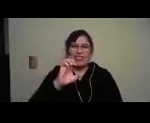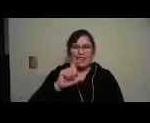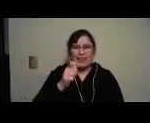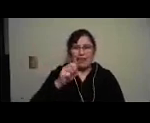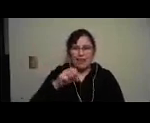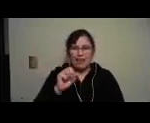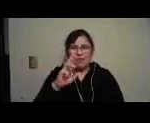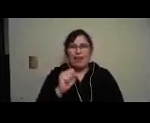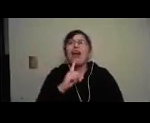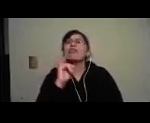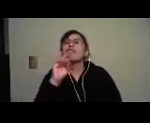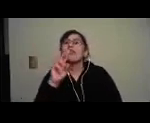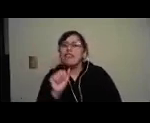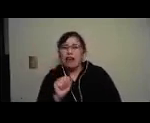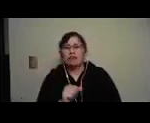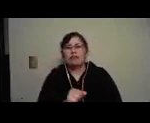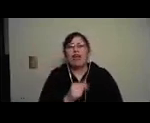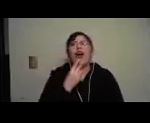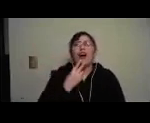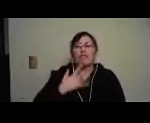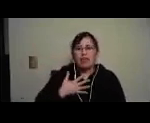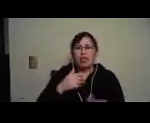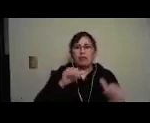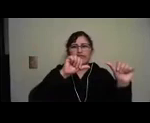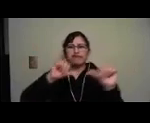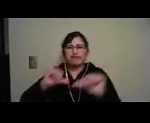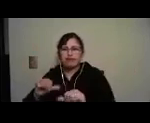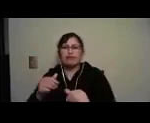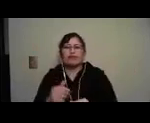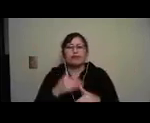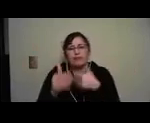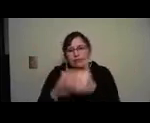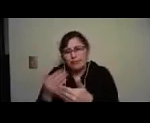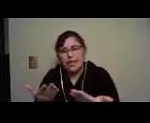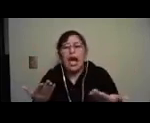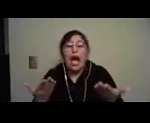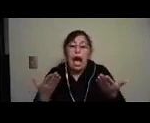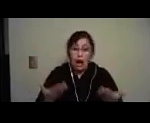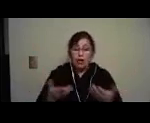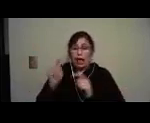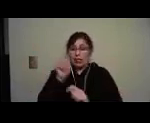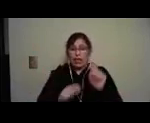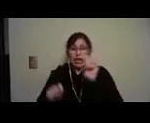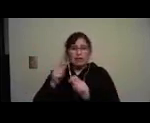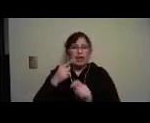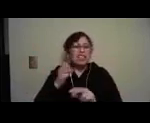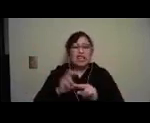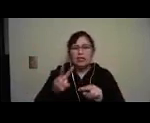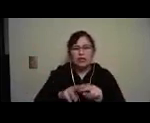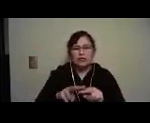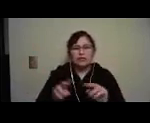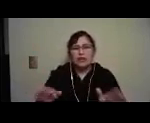presente. Entonces la estimulación cognitiva lo que va a hacer es enlentecer un poco más la evolución de la enfermedad, ¿ya?